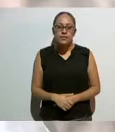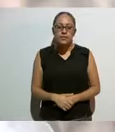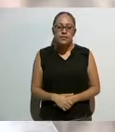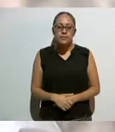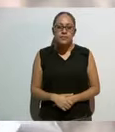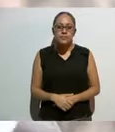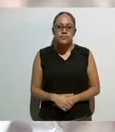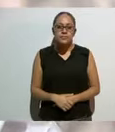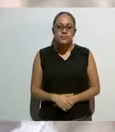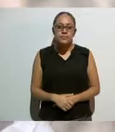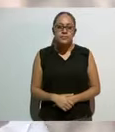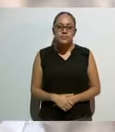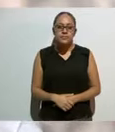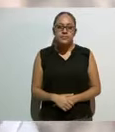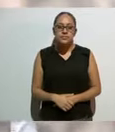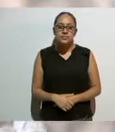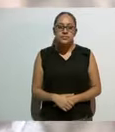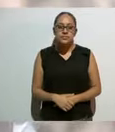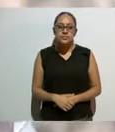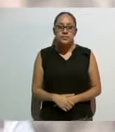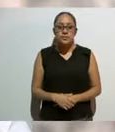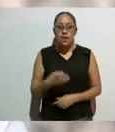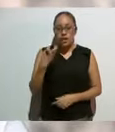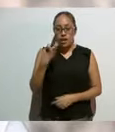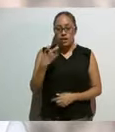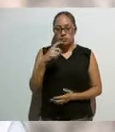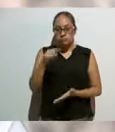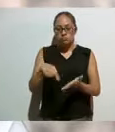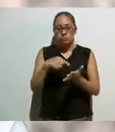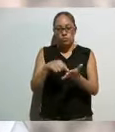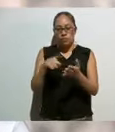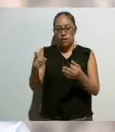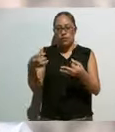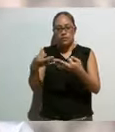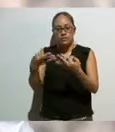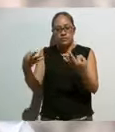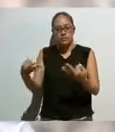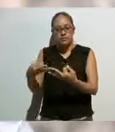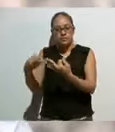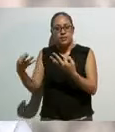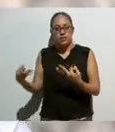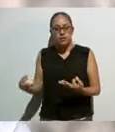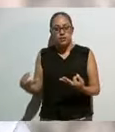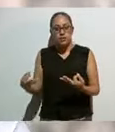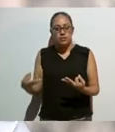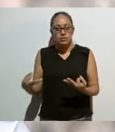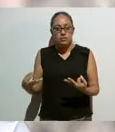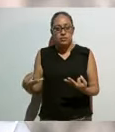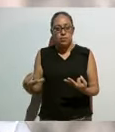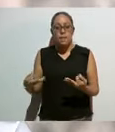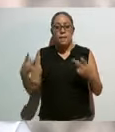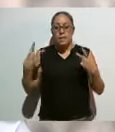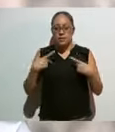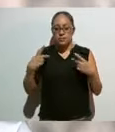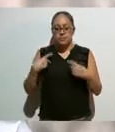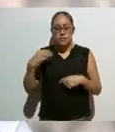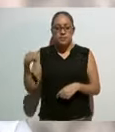Y los asentamientos que se hicieron al paso del